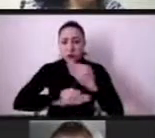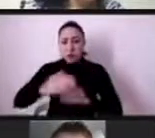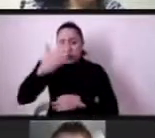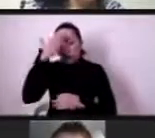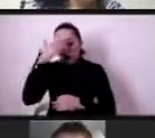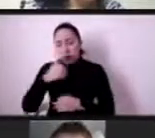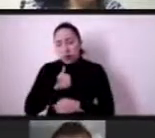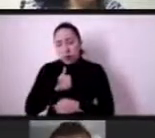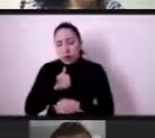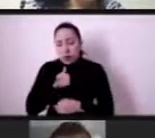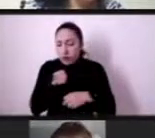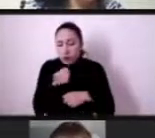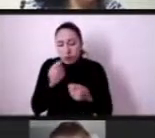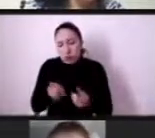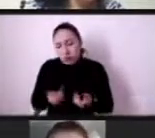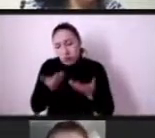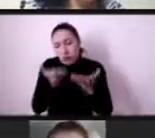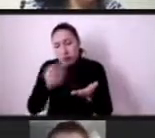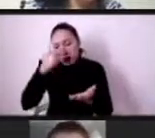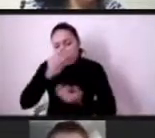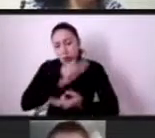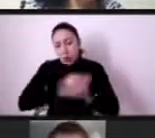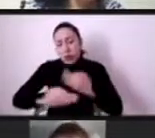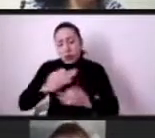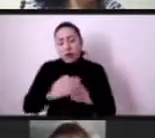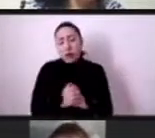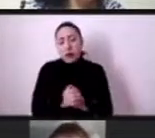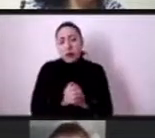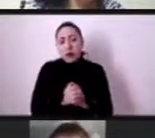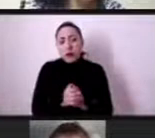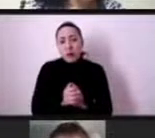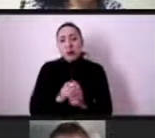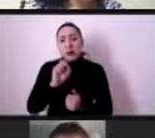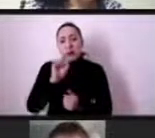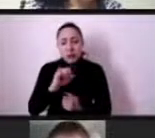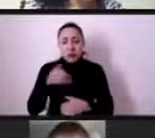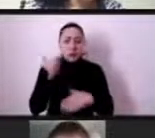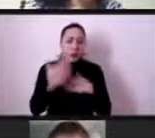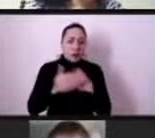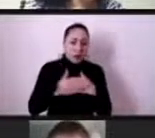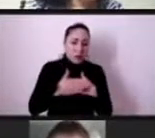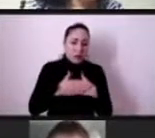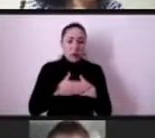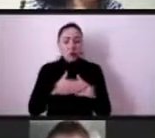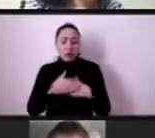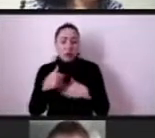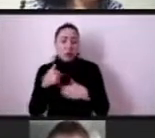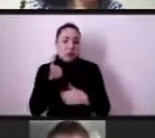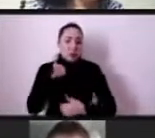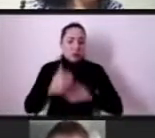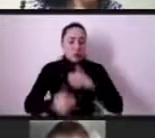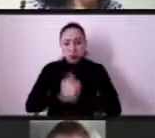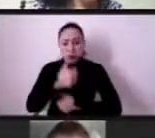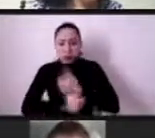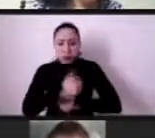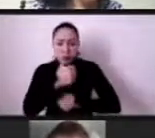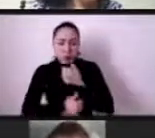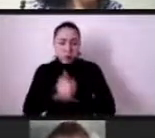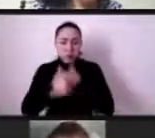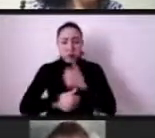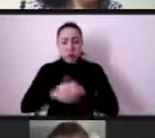y ciertamente iré a hacer el mejor papel que pueda hacer en la siguiente